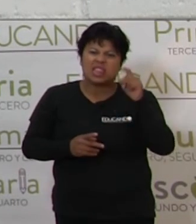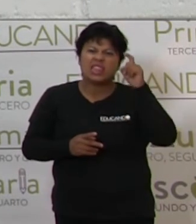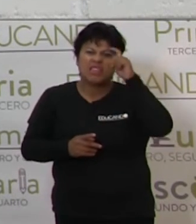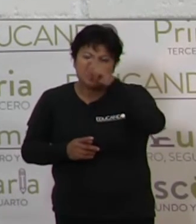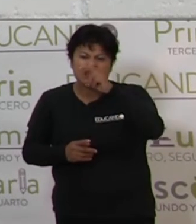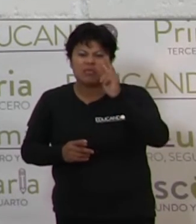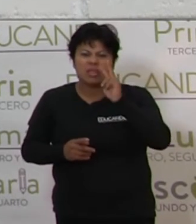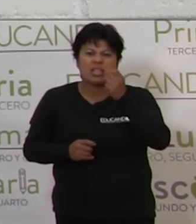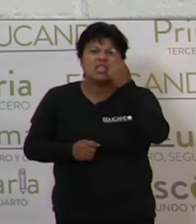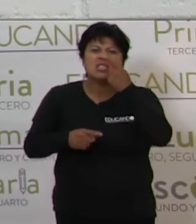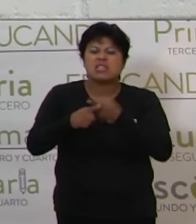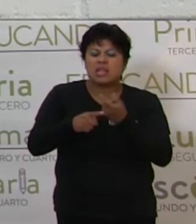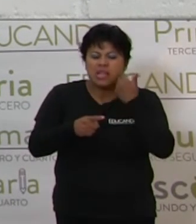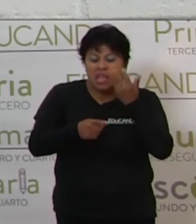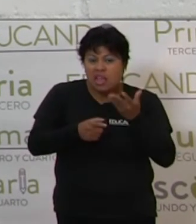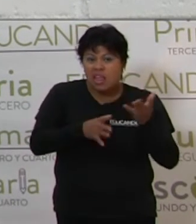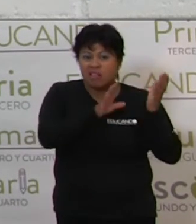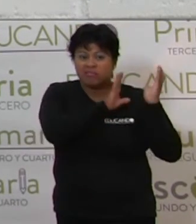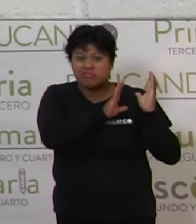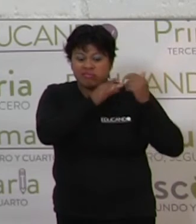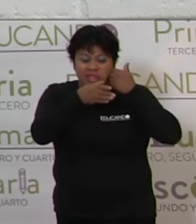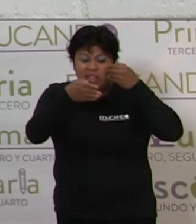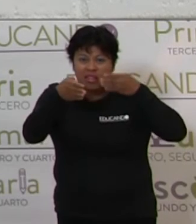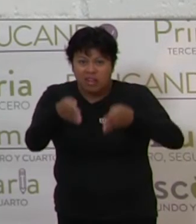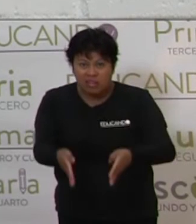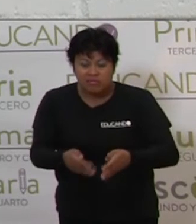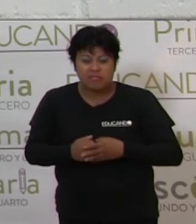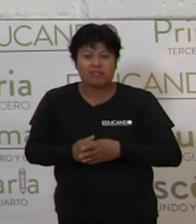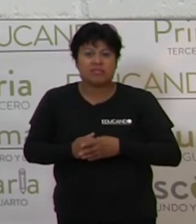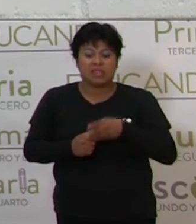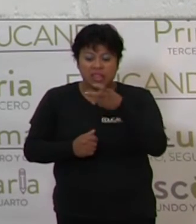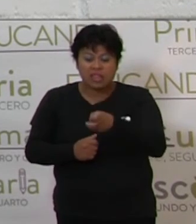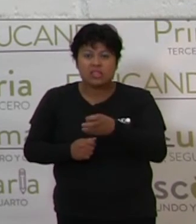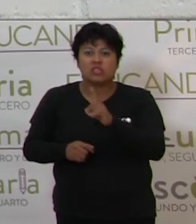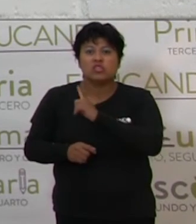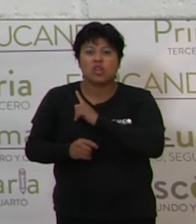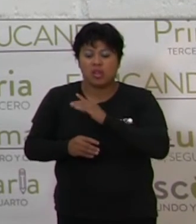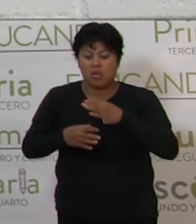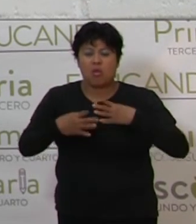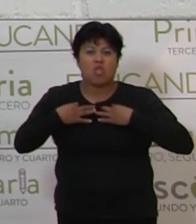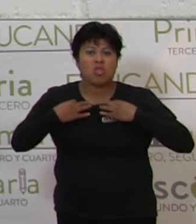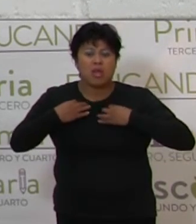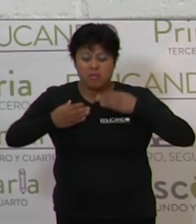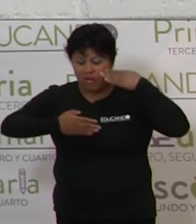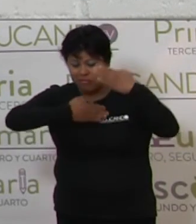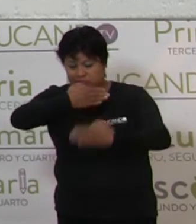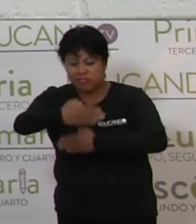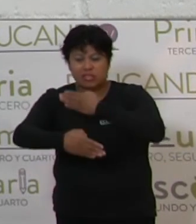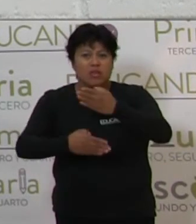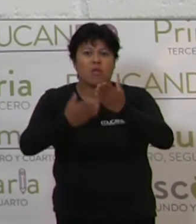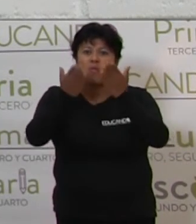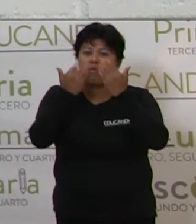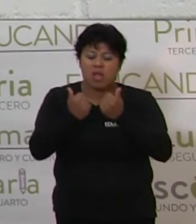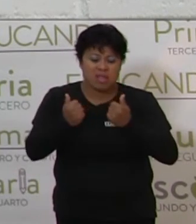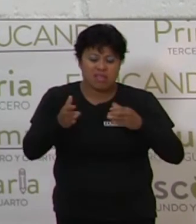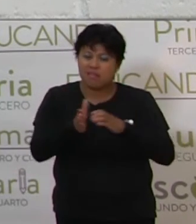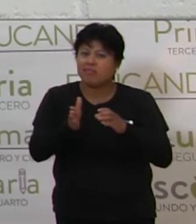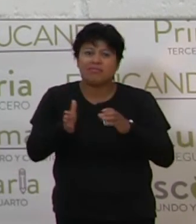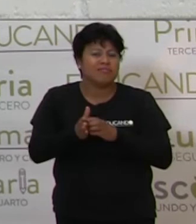fue difícil encontrar quien quisiera enterrarla. Así que fue enterrada envuelta en un paño y sin